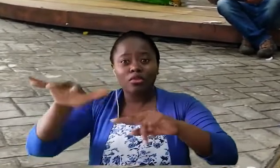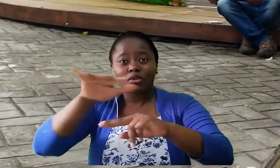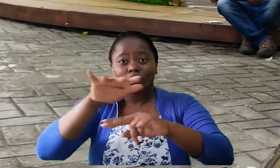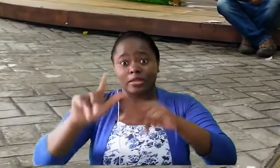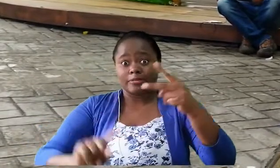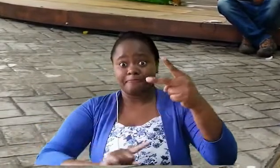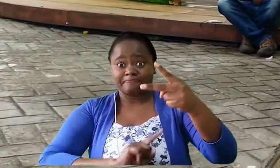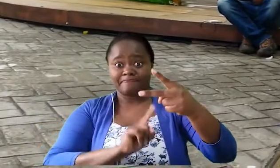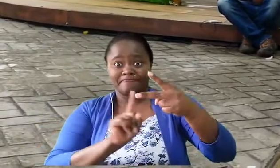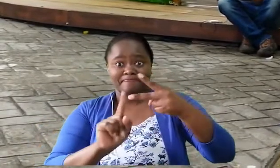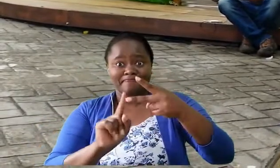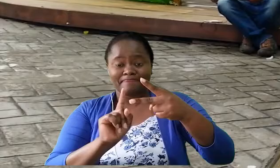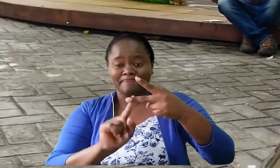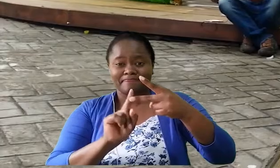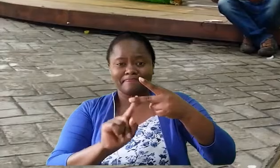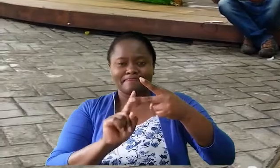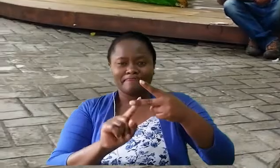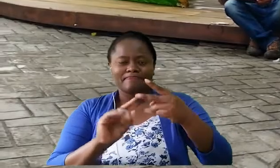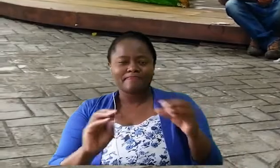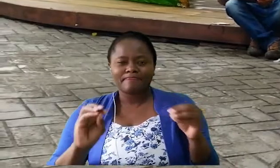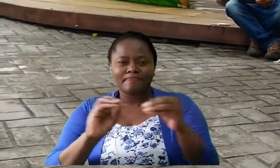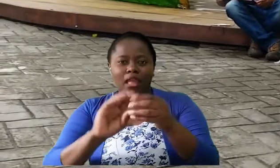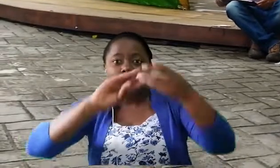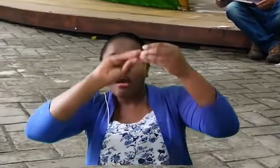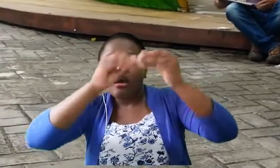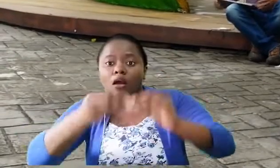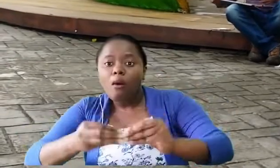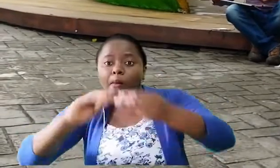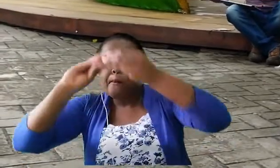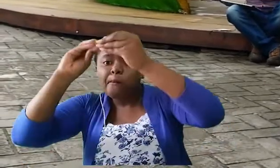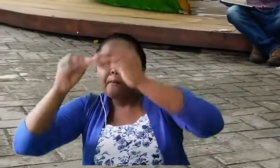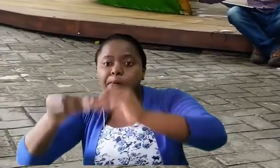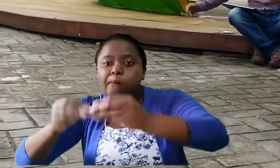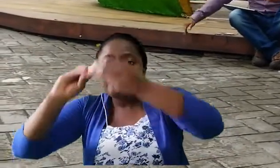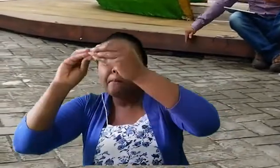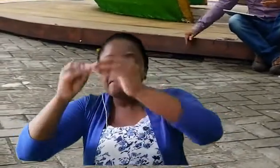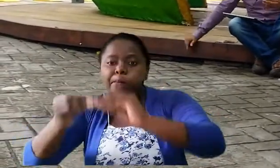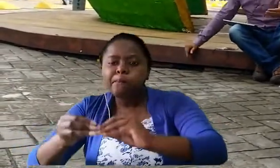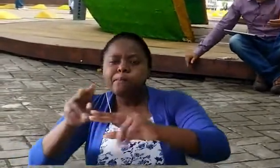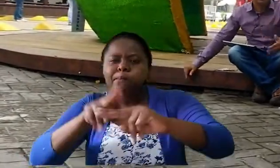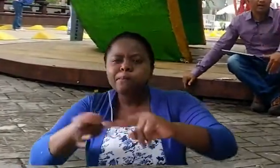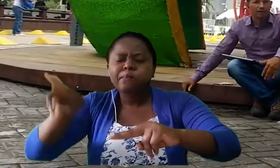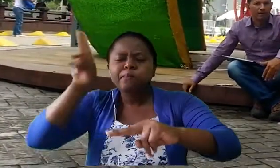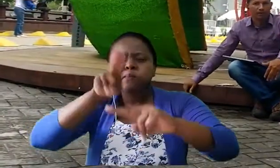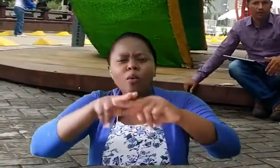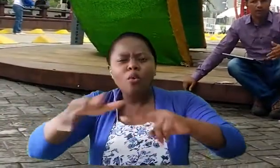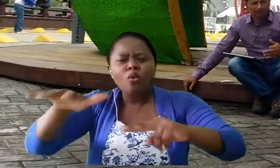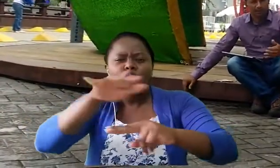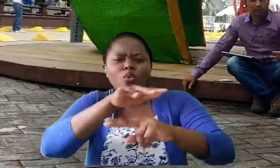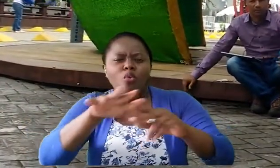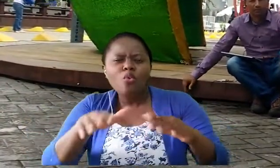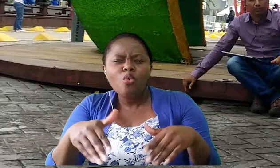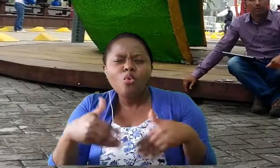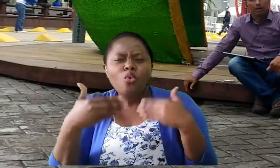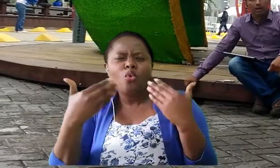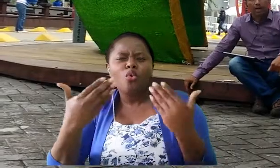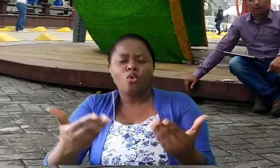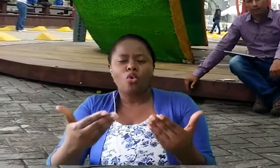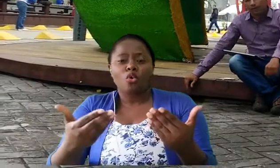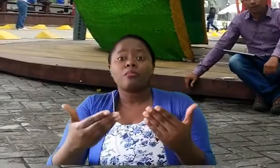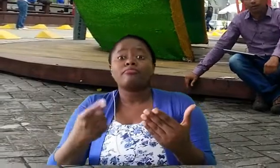pues que la creación de la naturaleza debe ser algo que se debe celebrar, o sea, la